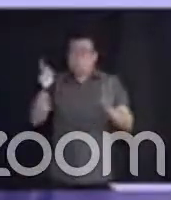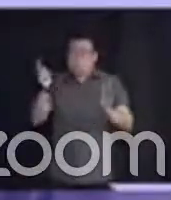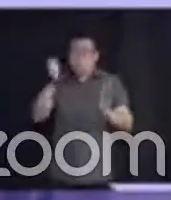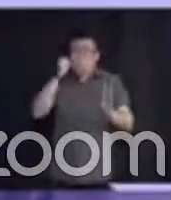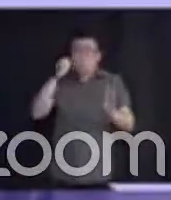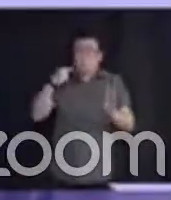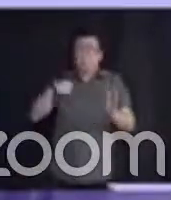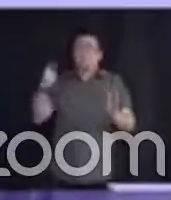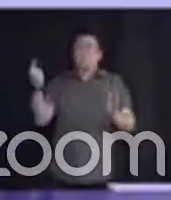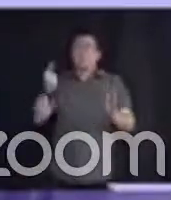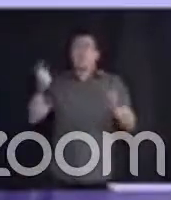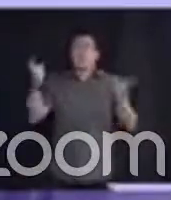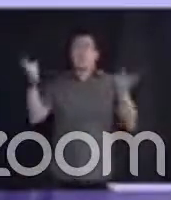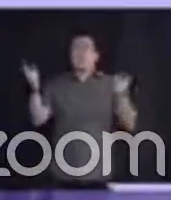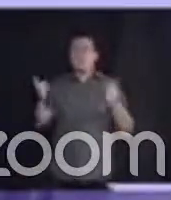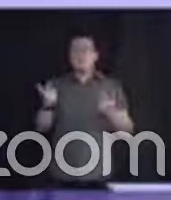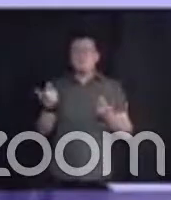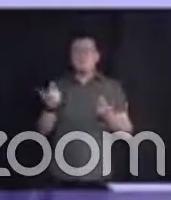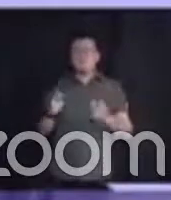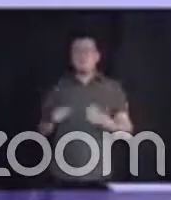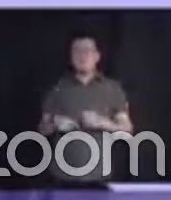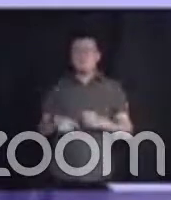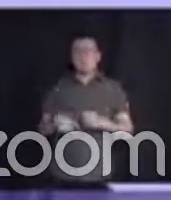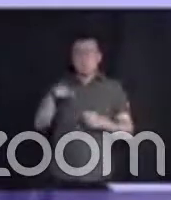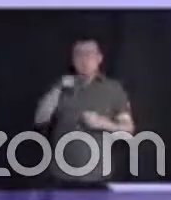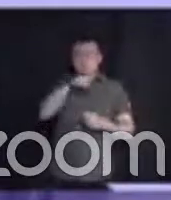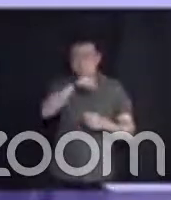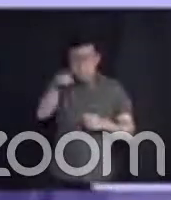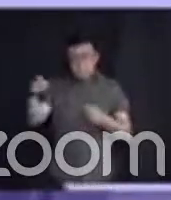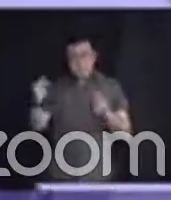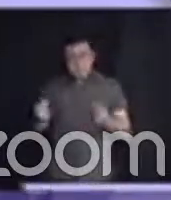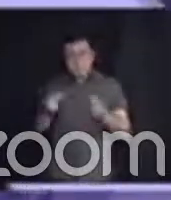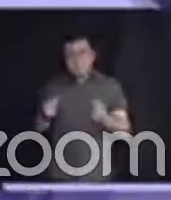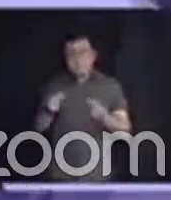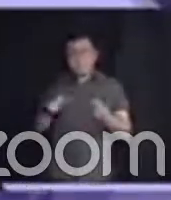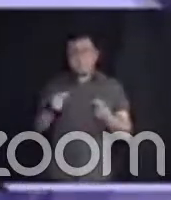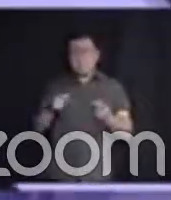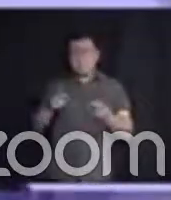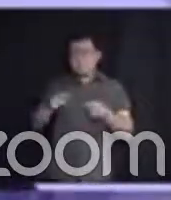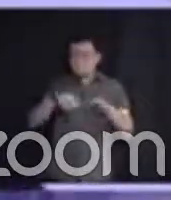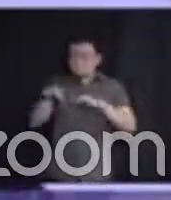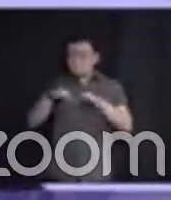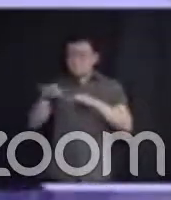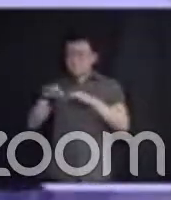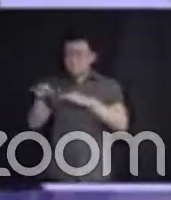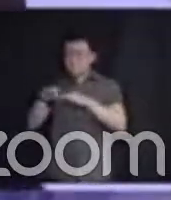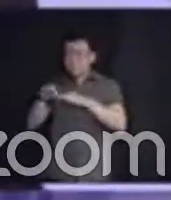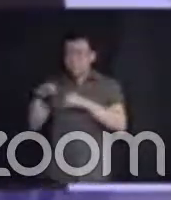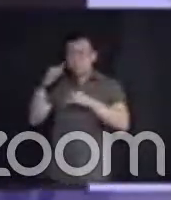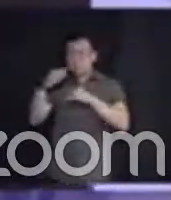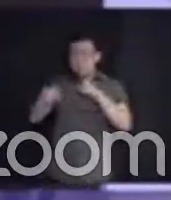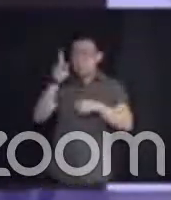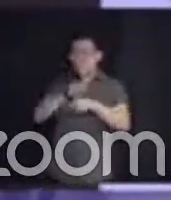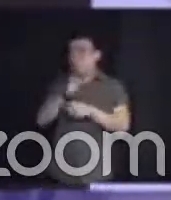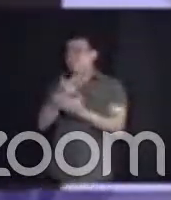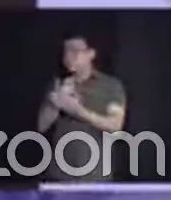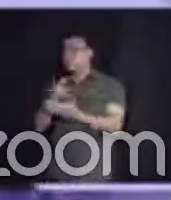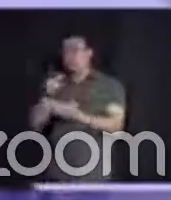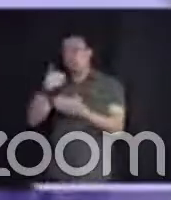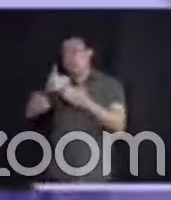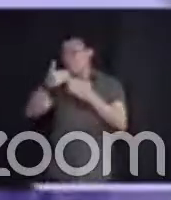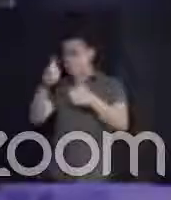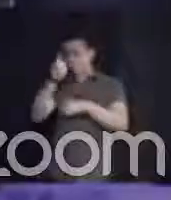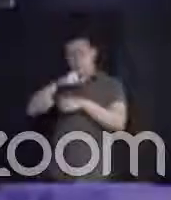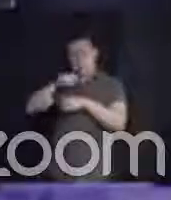semana antes, porque si están intensos, están trabajando, no van a llegar al último día a cerrar su calificación. La van a cerrar una